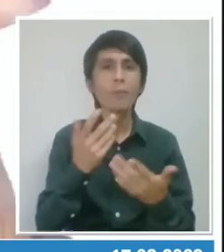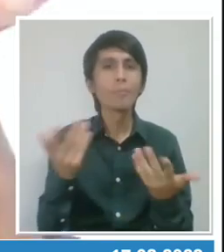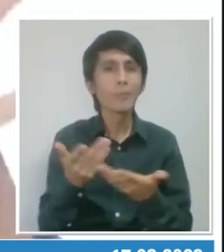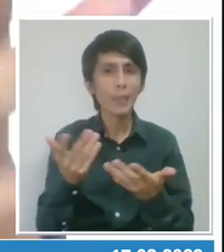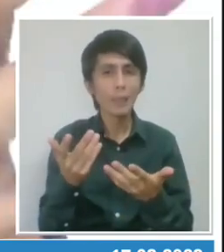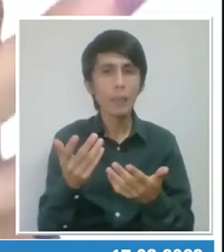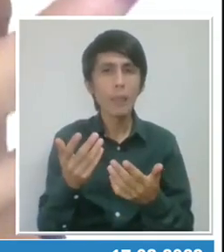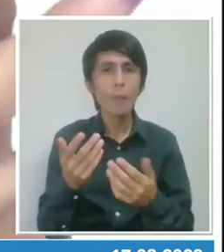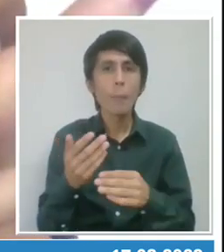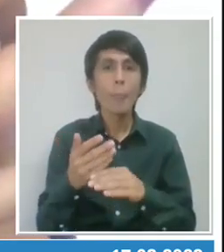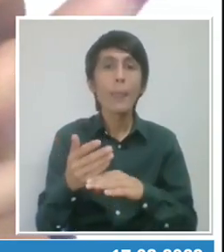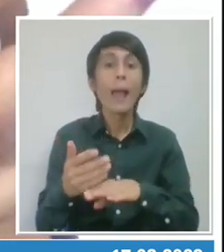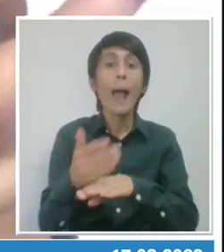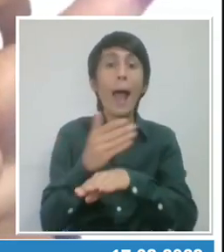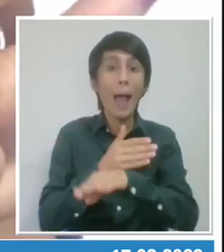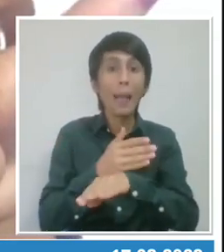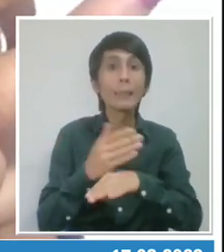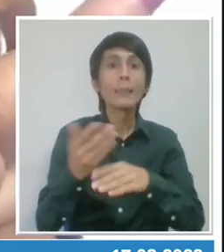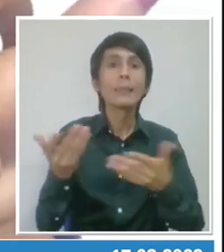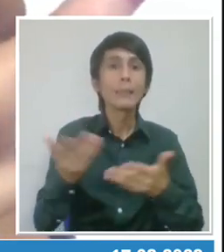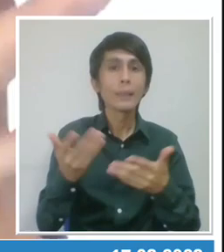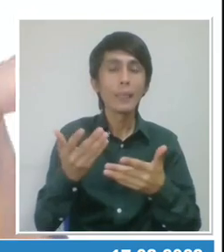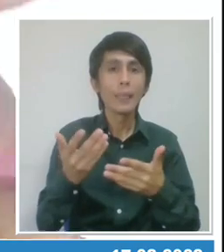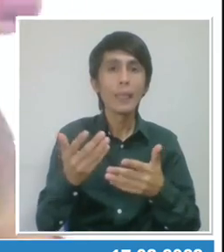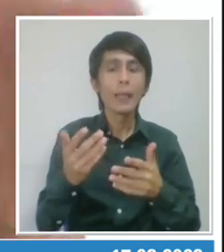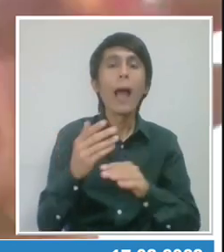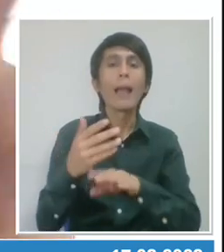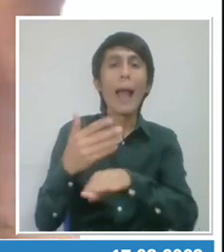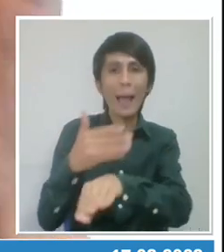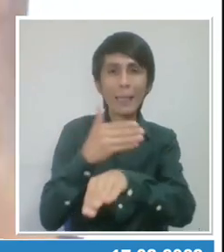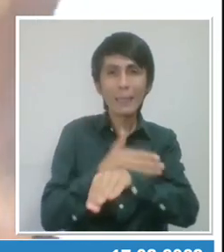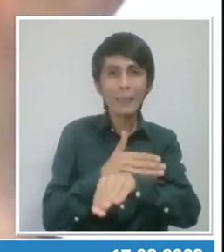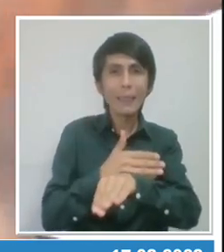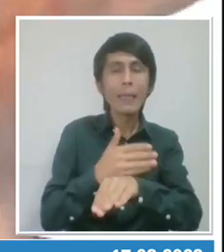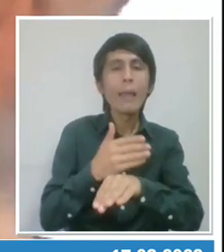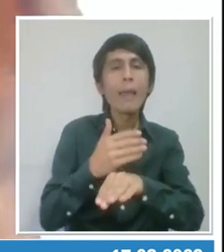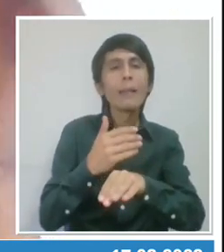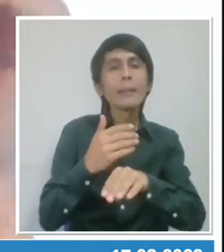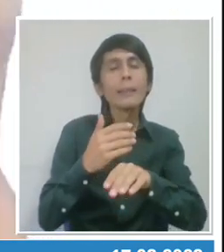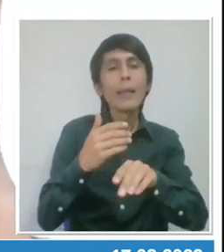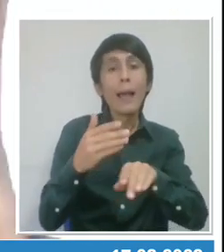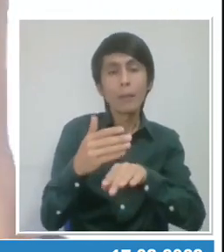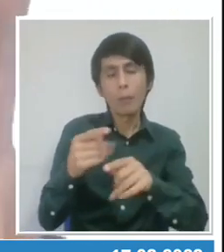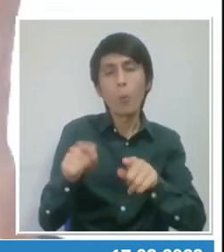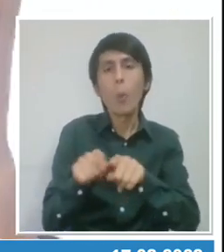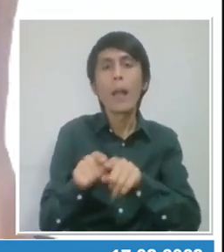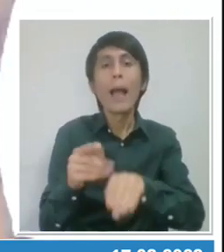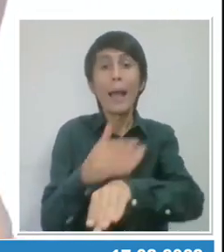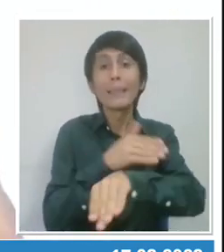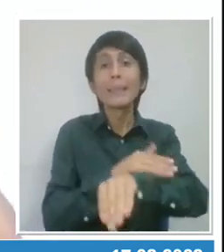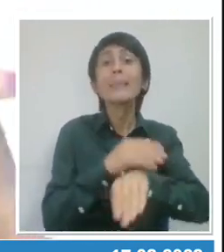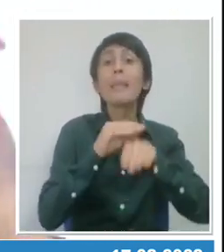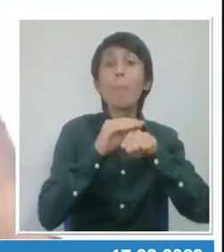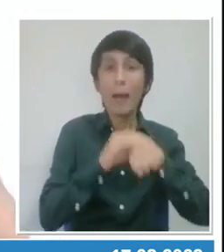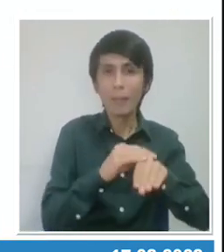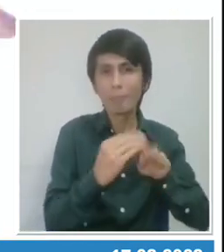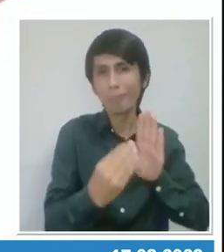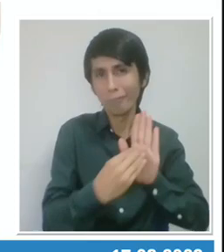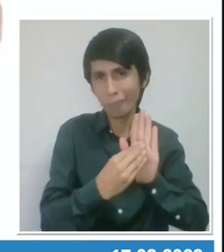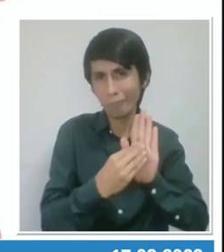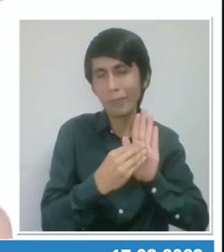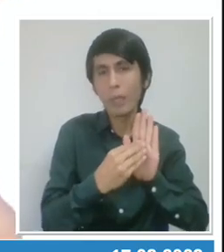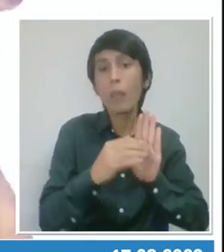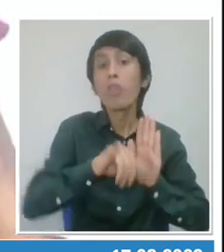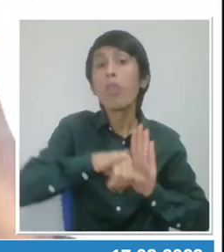puede sustituir una voluntad legislativa posterior, ¿no? Que es la que le daría cuerpo, ¿no? La lógica